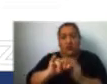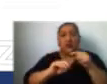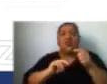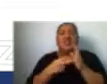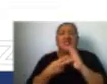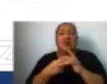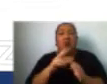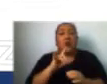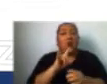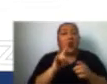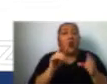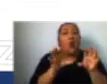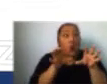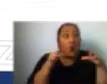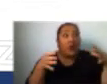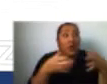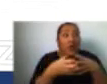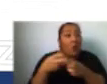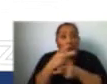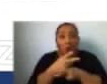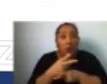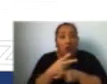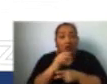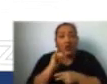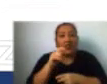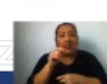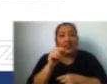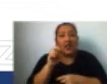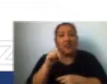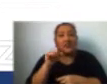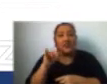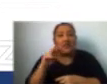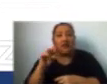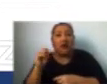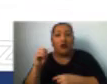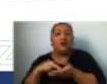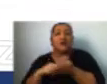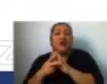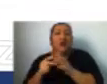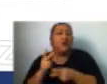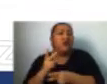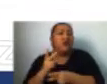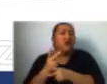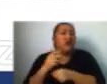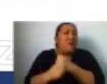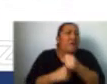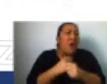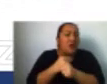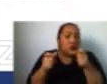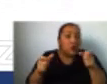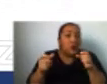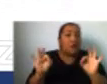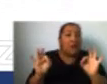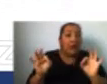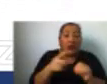medicinal. Tras una supervisión realizada por la Defensoría del Pueblo, nos preocupa la situación del Hospital COVID de